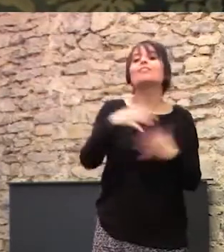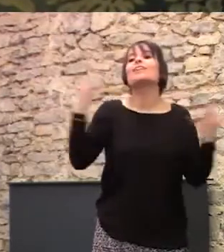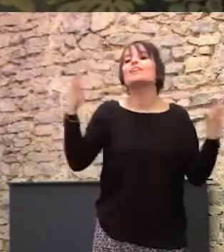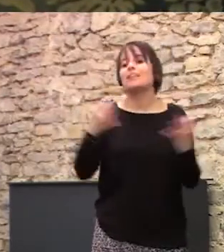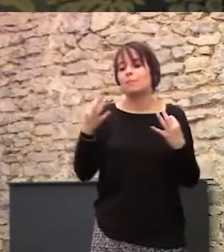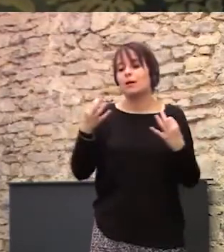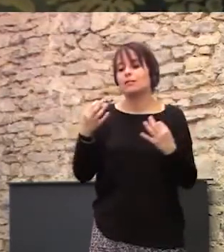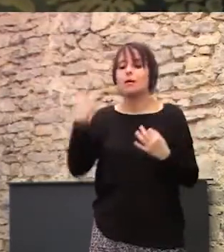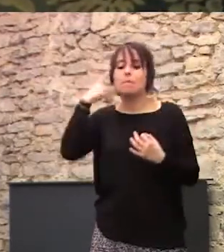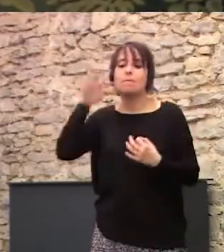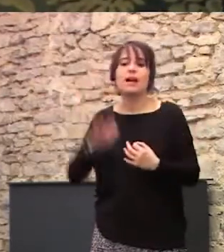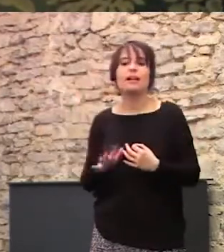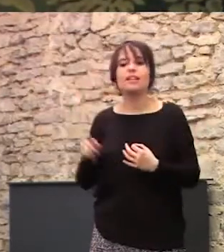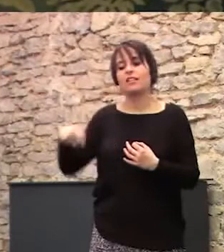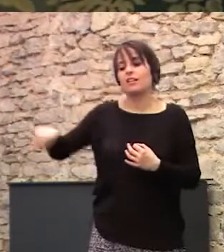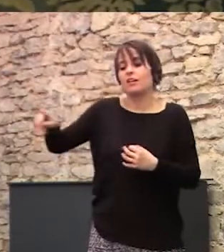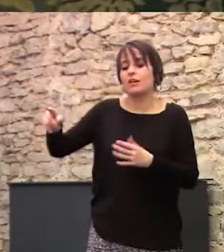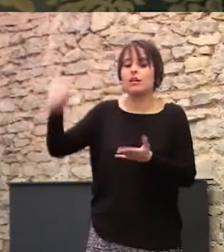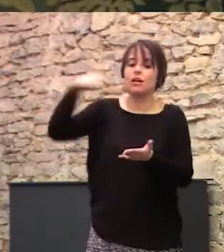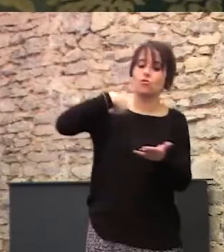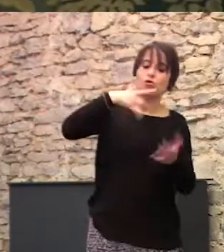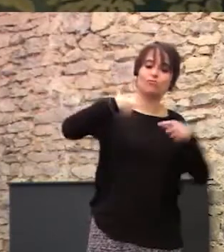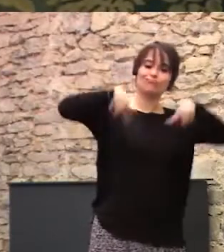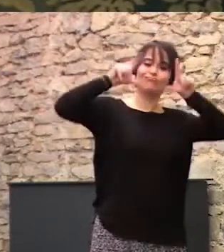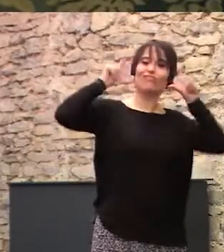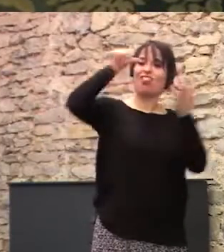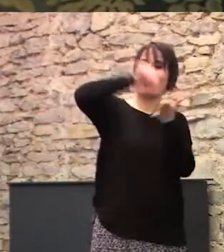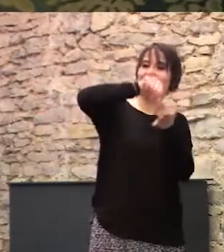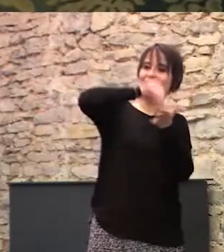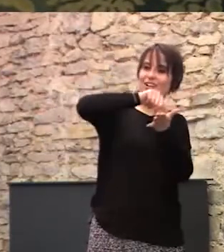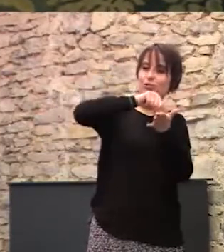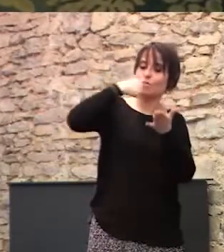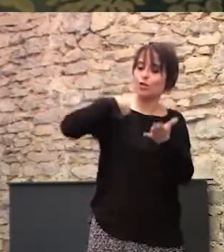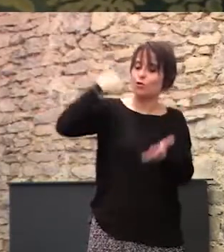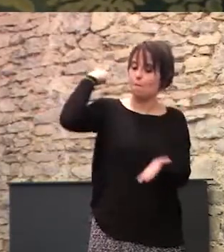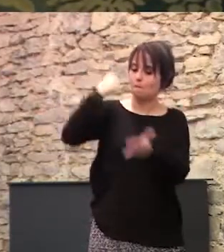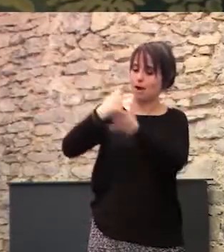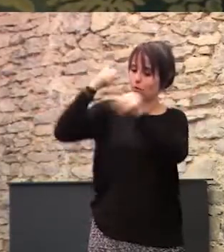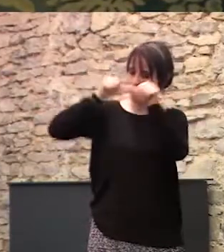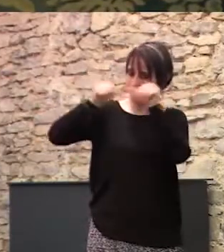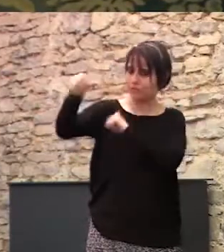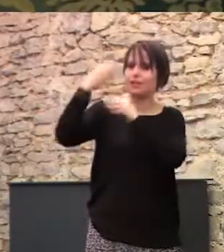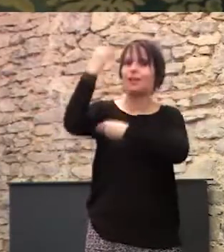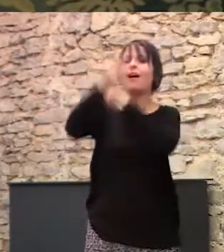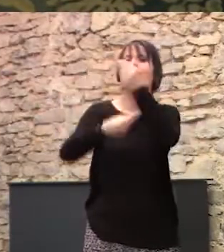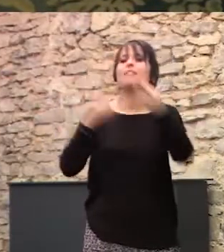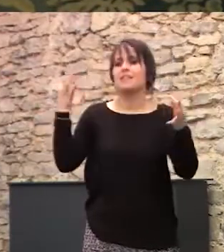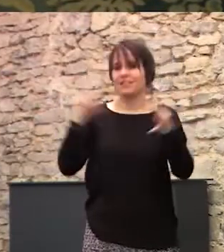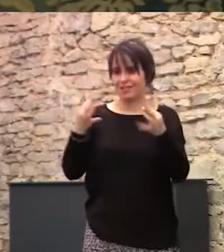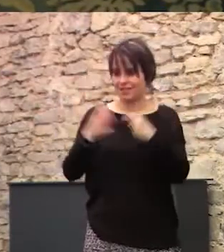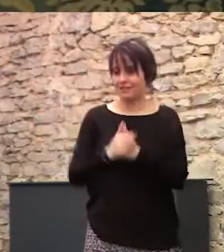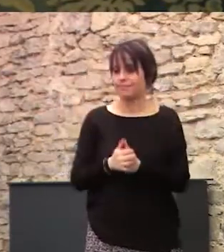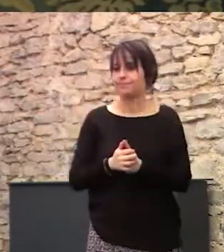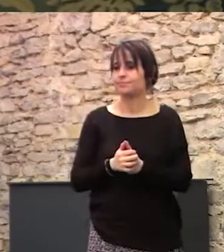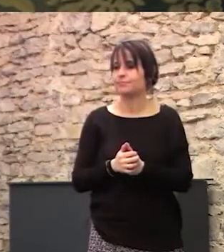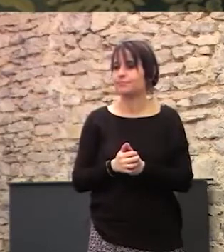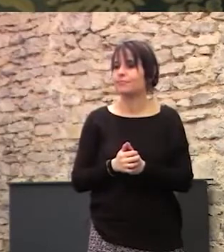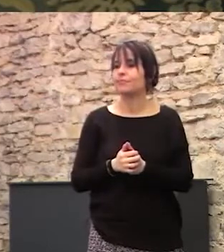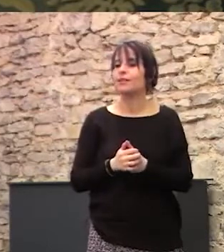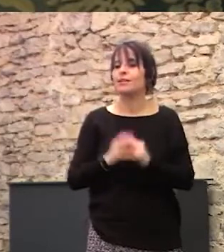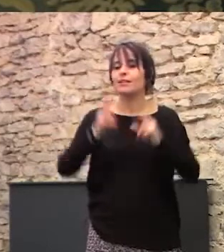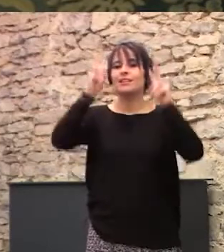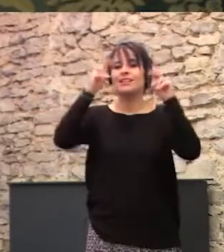creen que eso, son el centro, y desde aquí es donde se marca todo, ¿no? El tema de la homogeneización de las